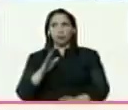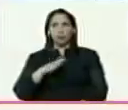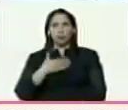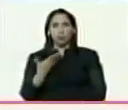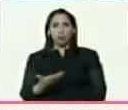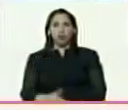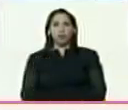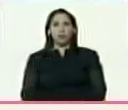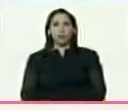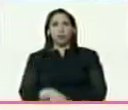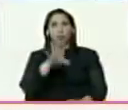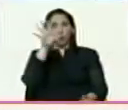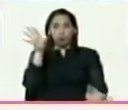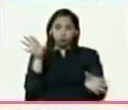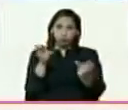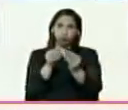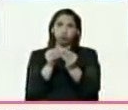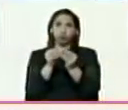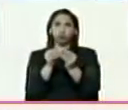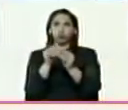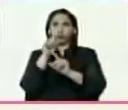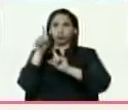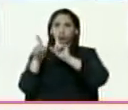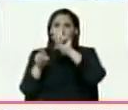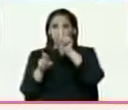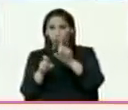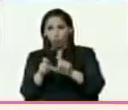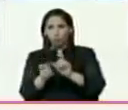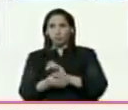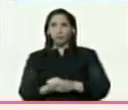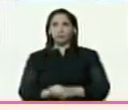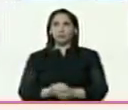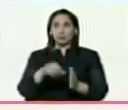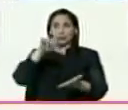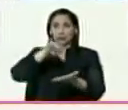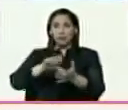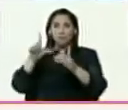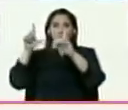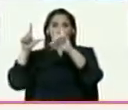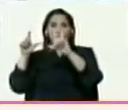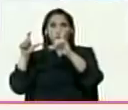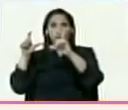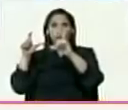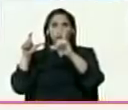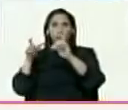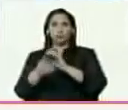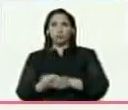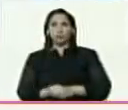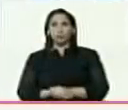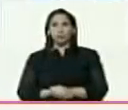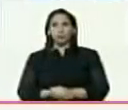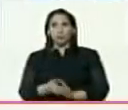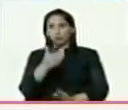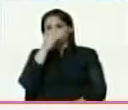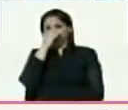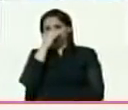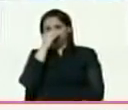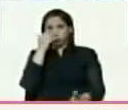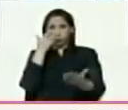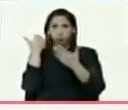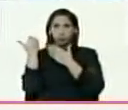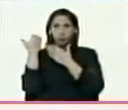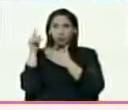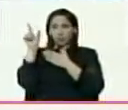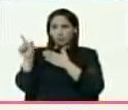concluir como hipótesis central que las fotos de este de estos criminales con el